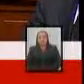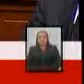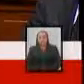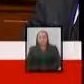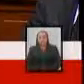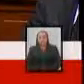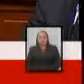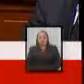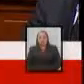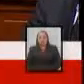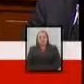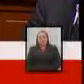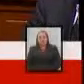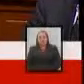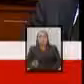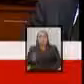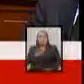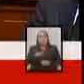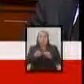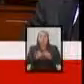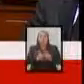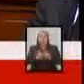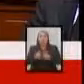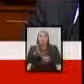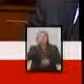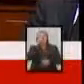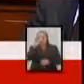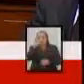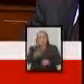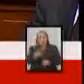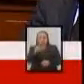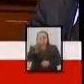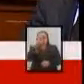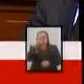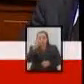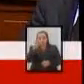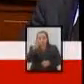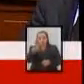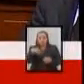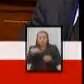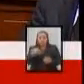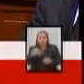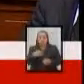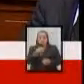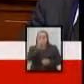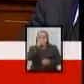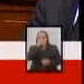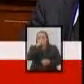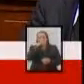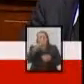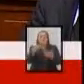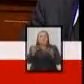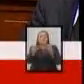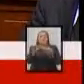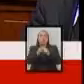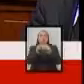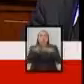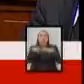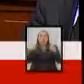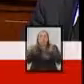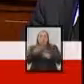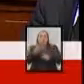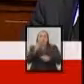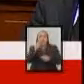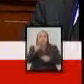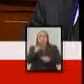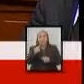Concluya, por favor. A fin de que en los puertos del Perú, en la costa peruana, pueda regresar la alegría de